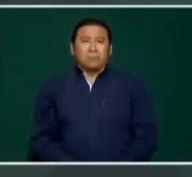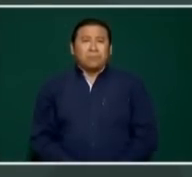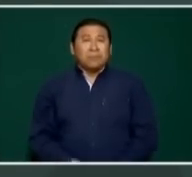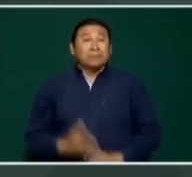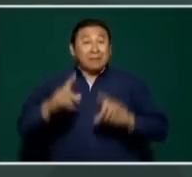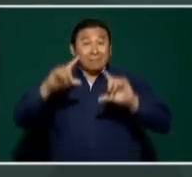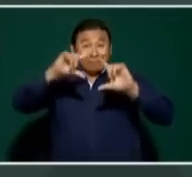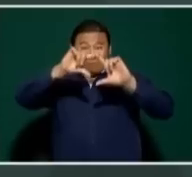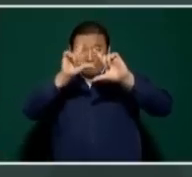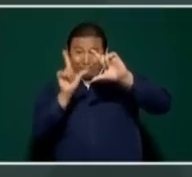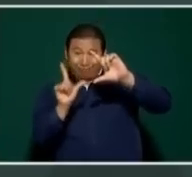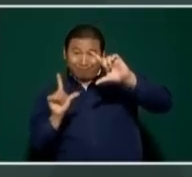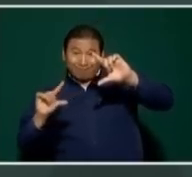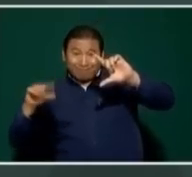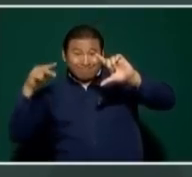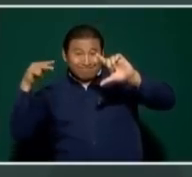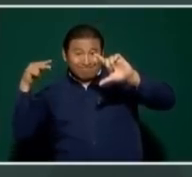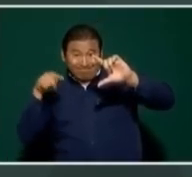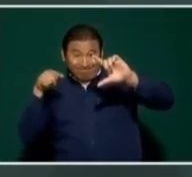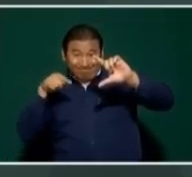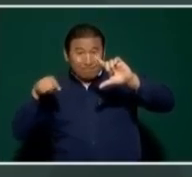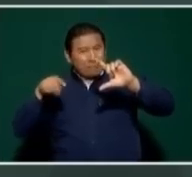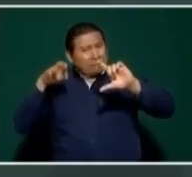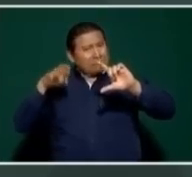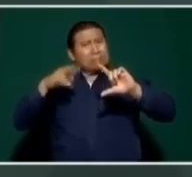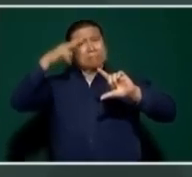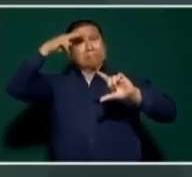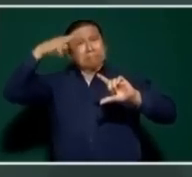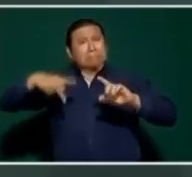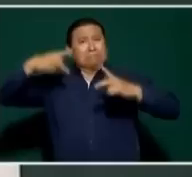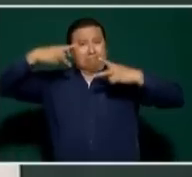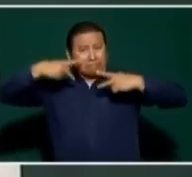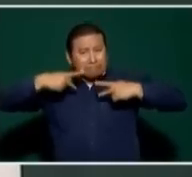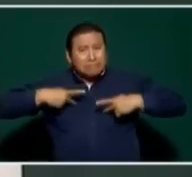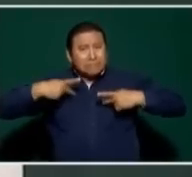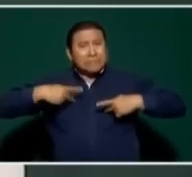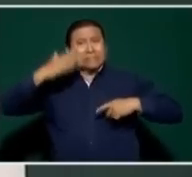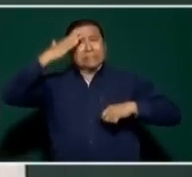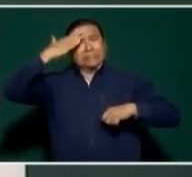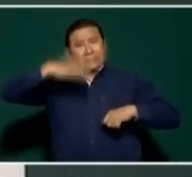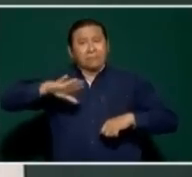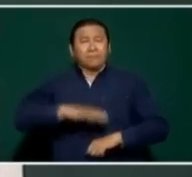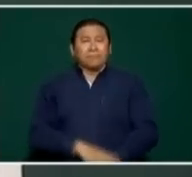sobre México, o saben que somos mexicanos,